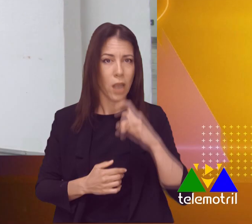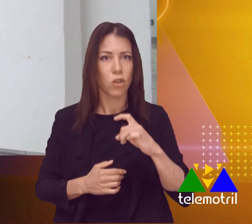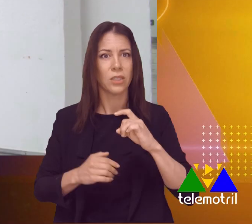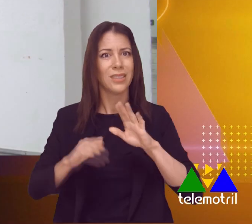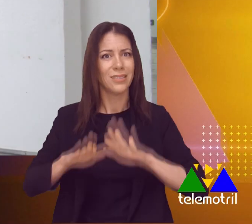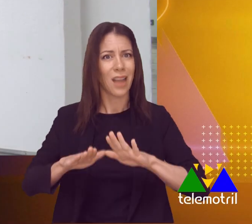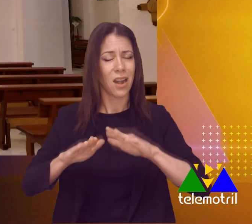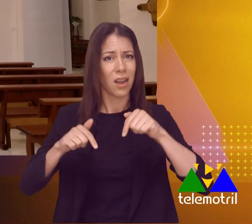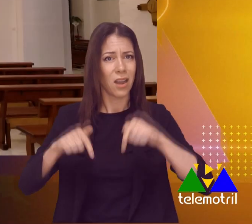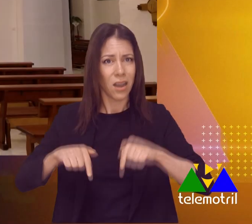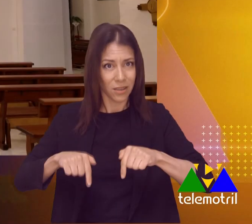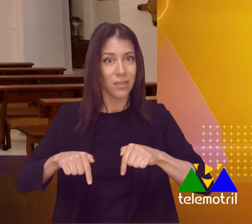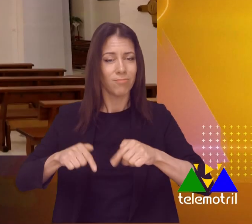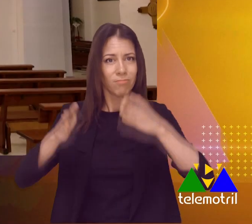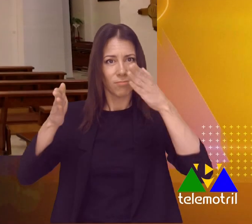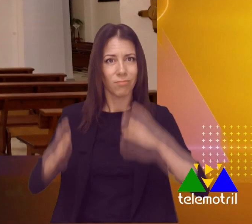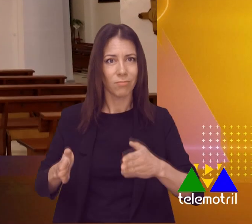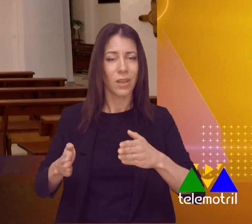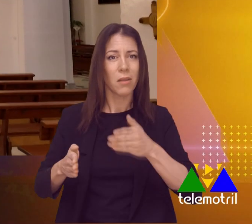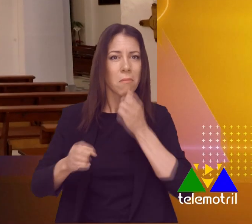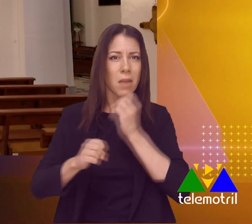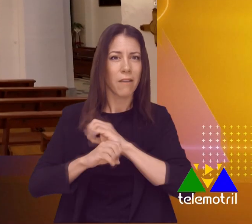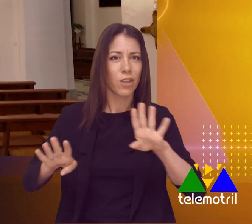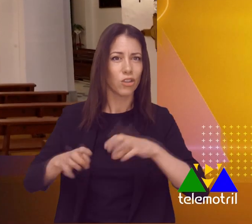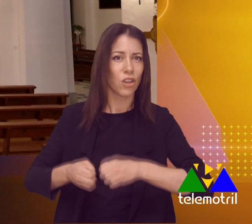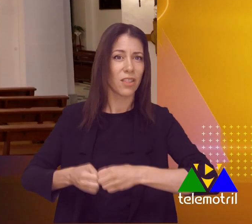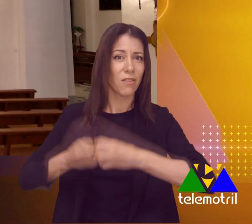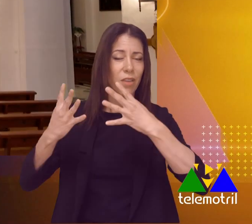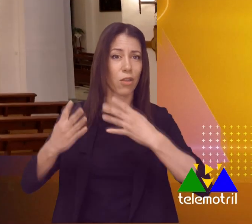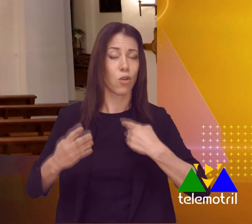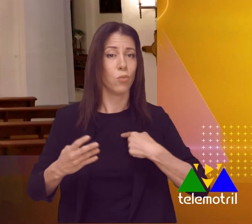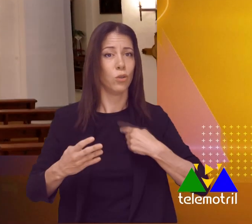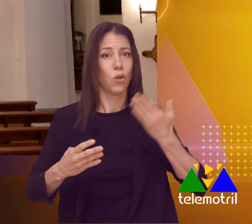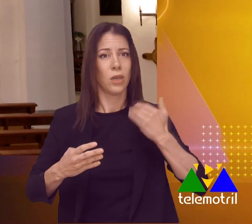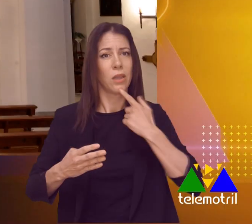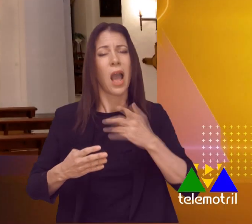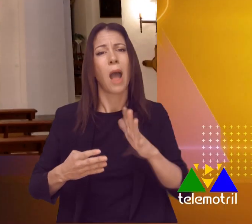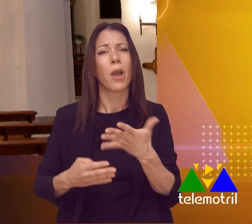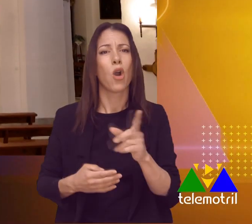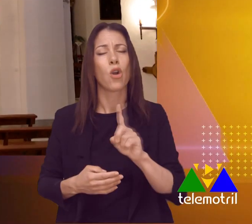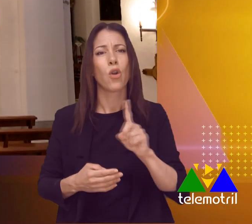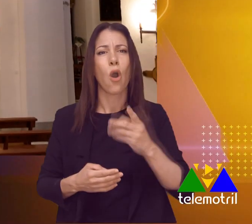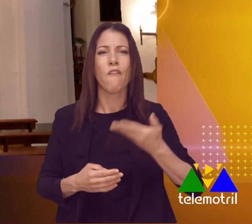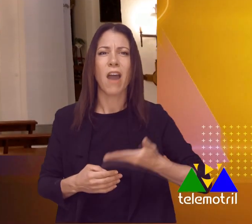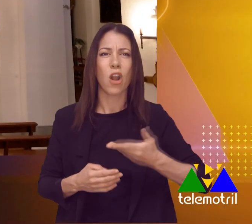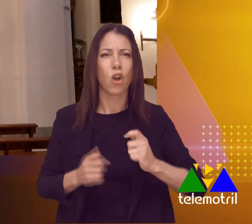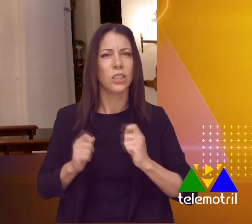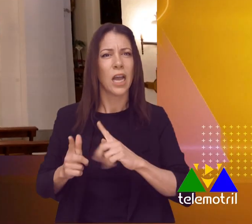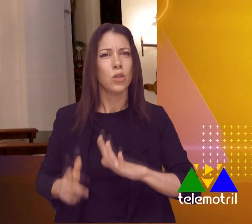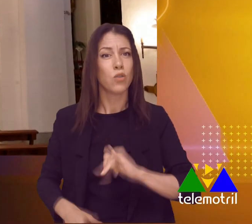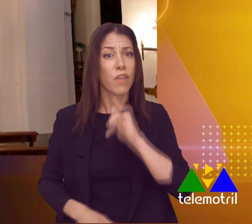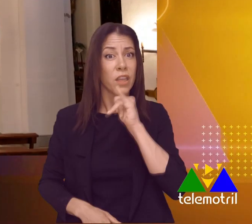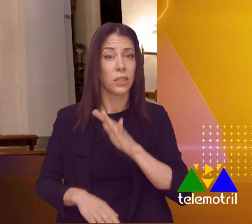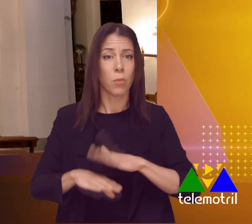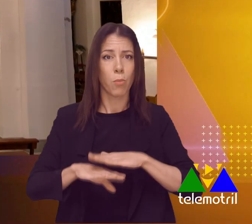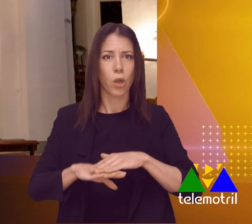están personificadas en este magnífico edificio que, como decías, a lo mejor no estamos valorando bien porque